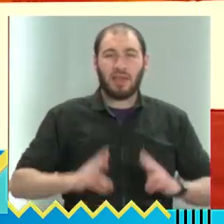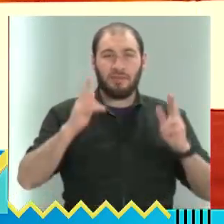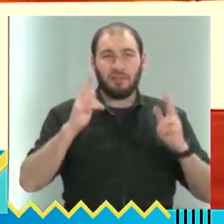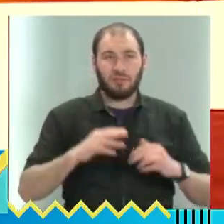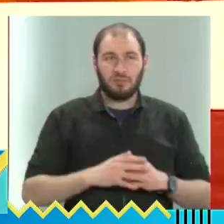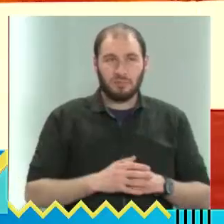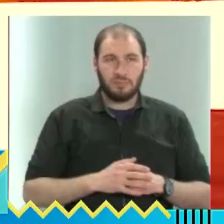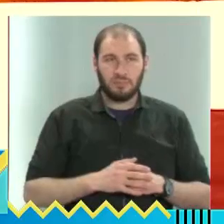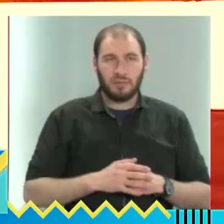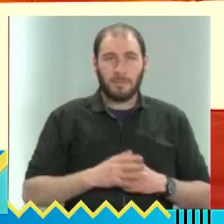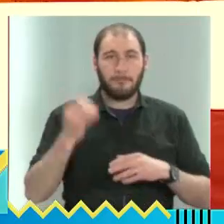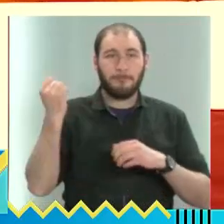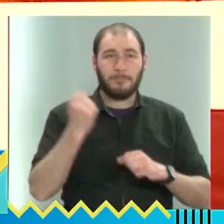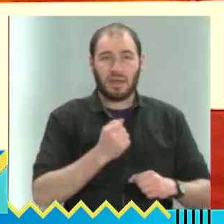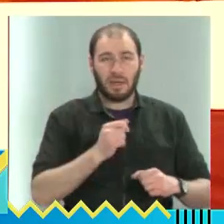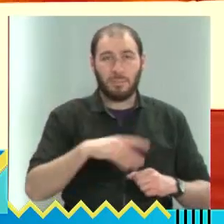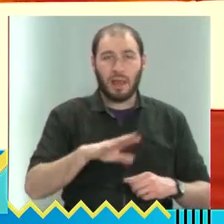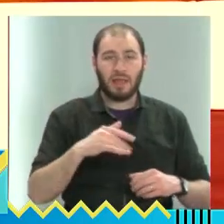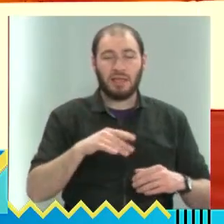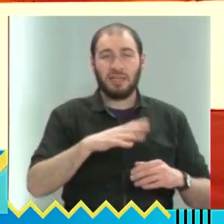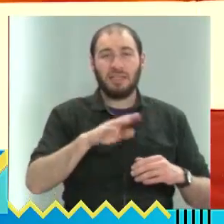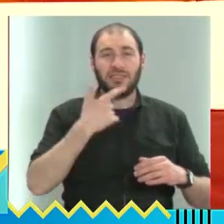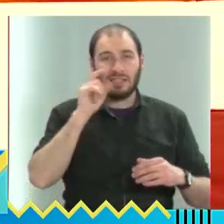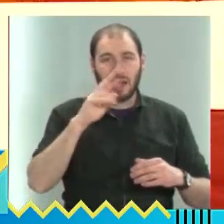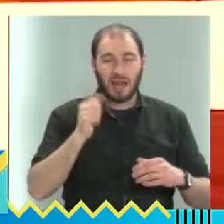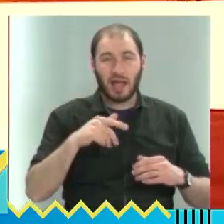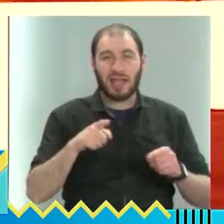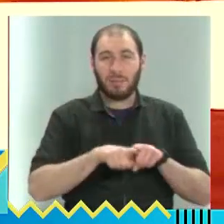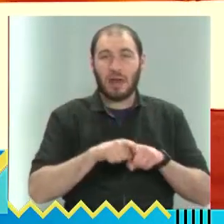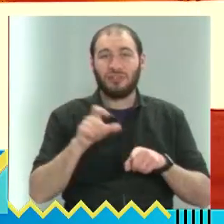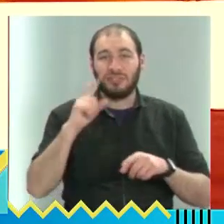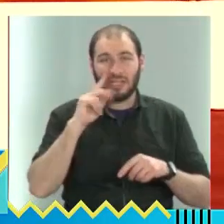edificio que tenemos en el Parque Playas Serranas de los hermanos Civit,